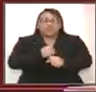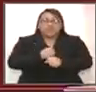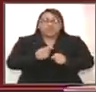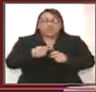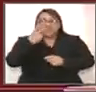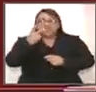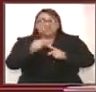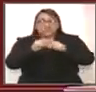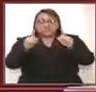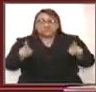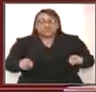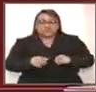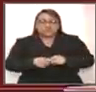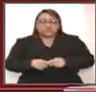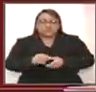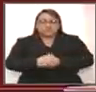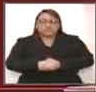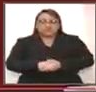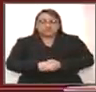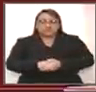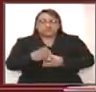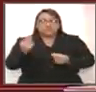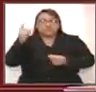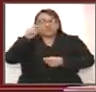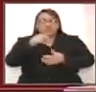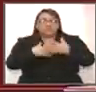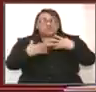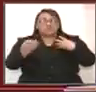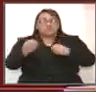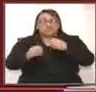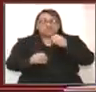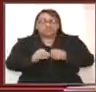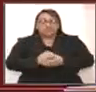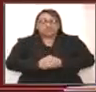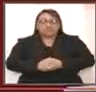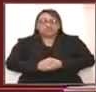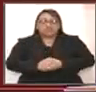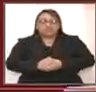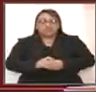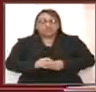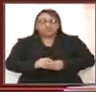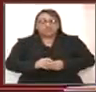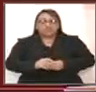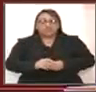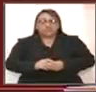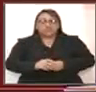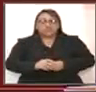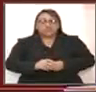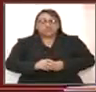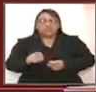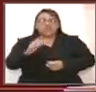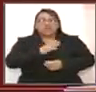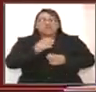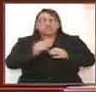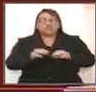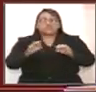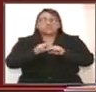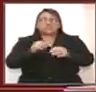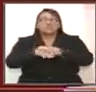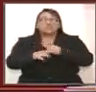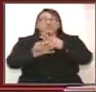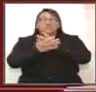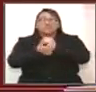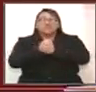entonces un cuadro muy difícil de abordar. Este es, a grandes rasgos, el estado actual de la población